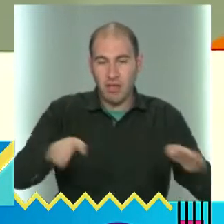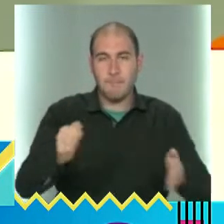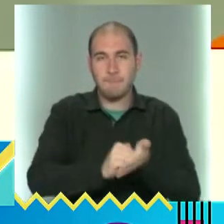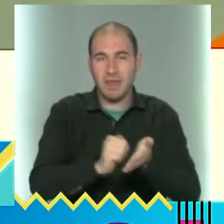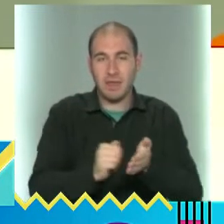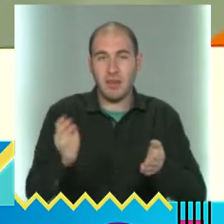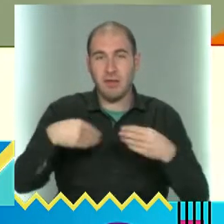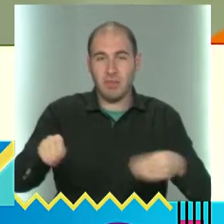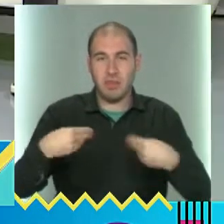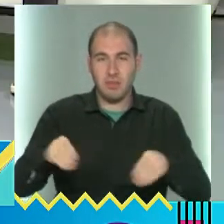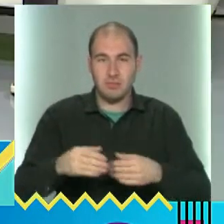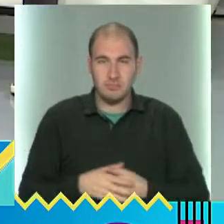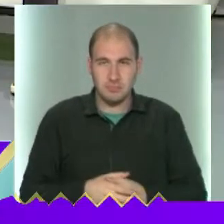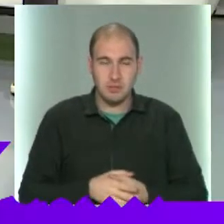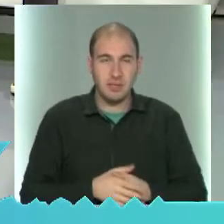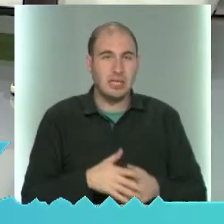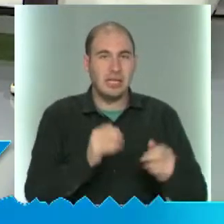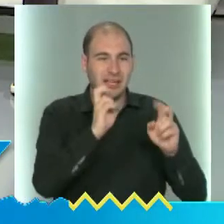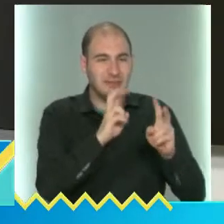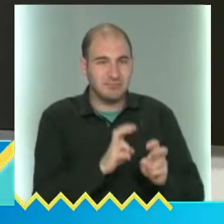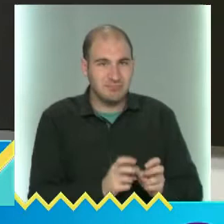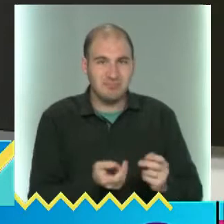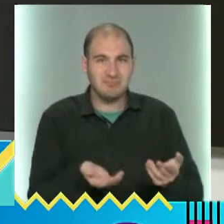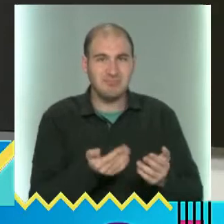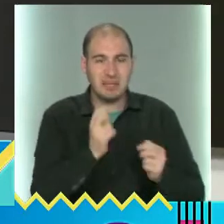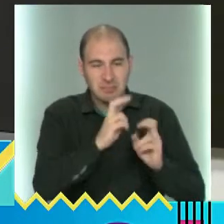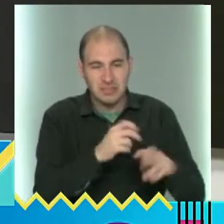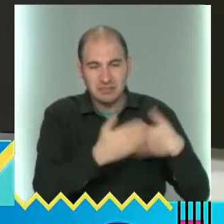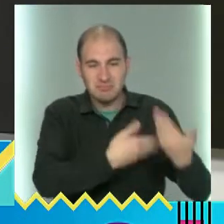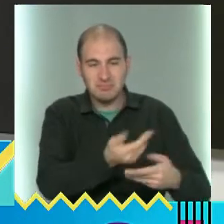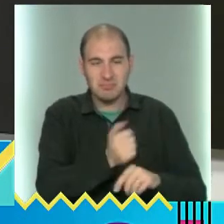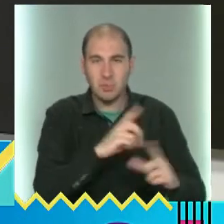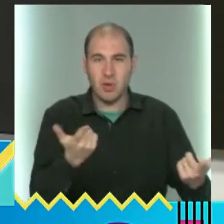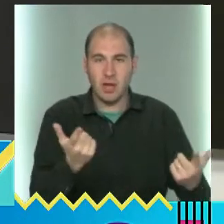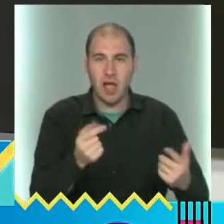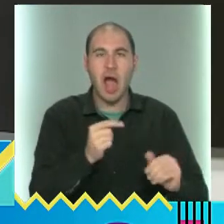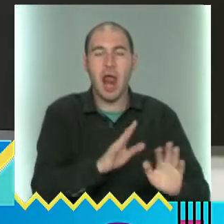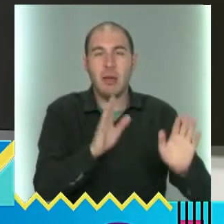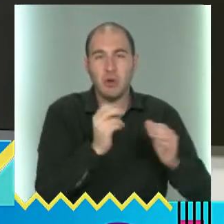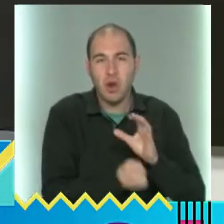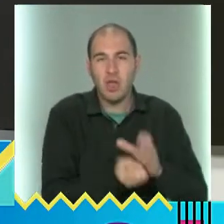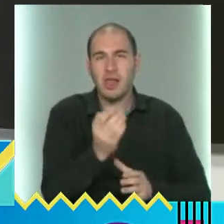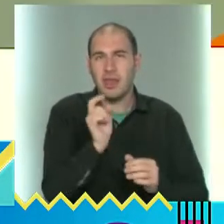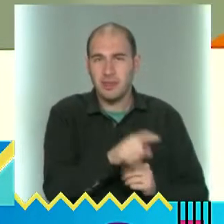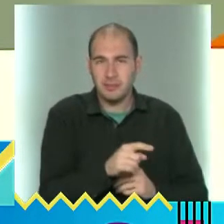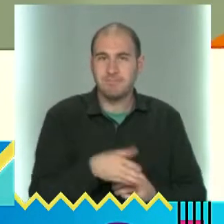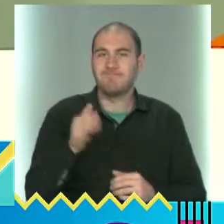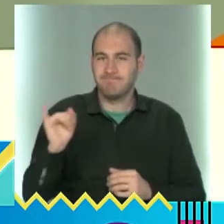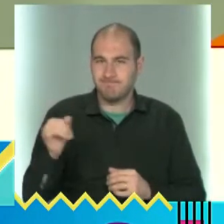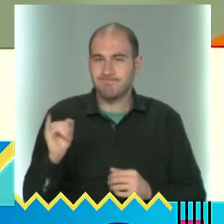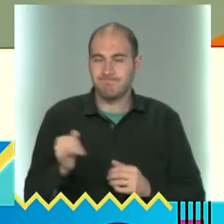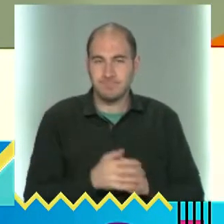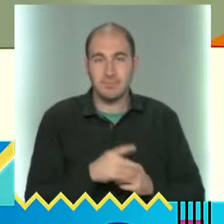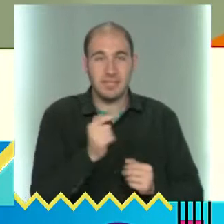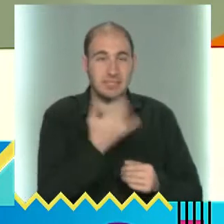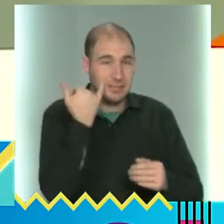de fibra de carbono. Claro, y no se estudia, o sea, no se termina estudiando lo que se puede dar a generar sobre eso, ¿no? Se da lo dado